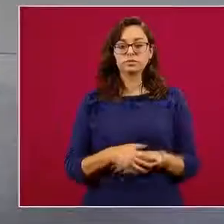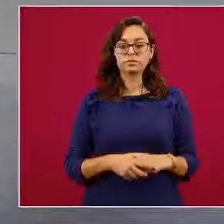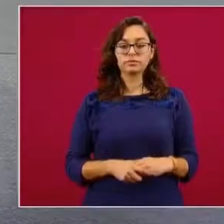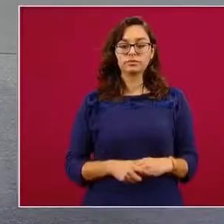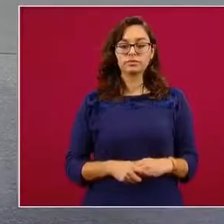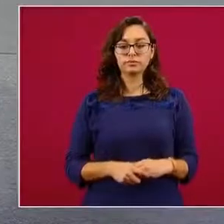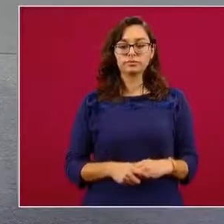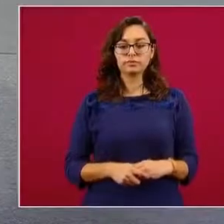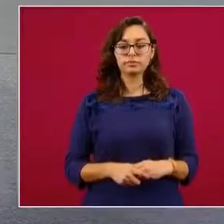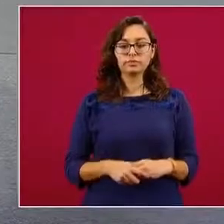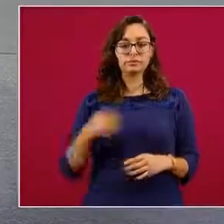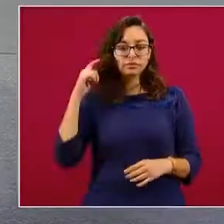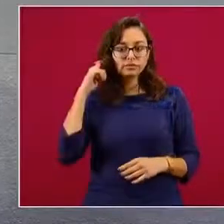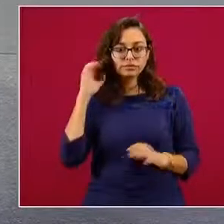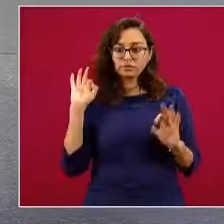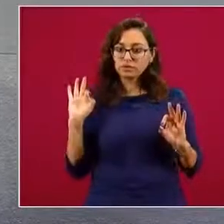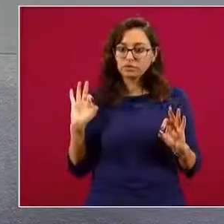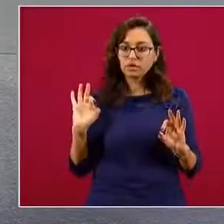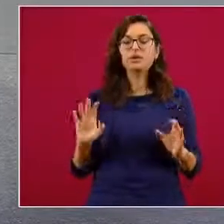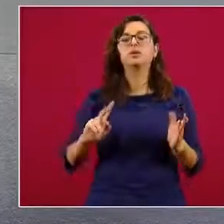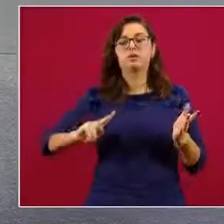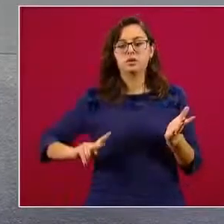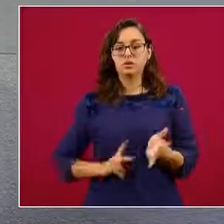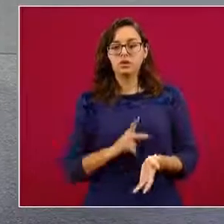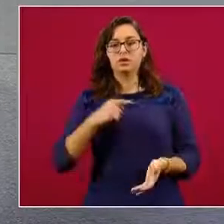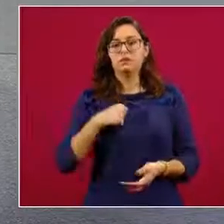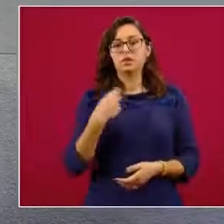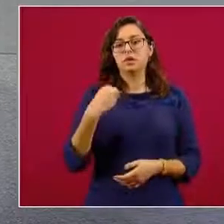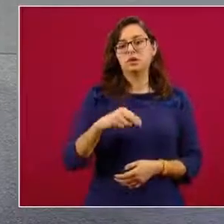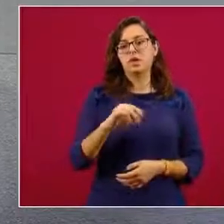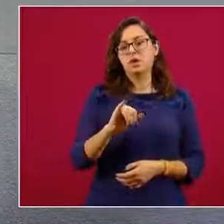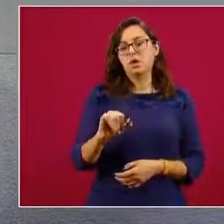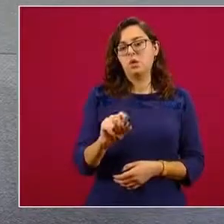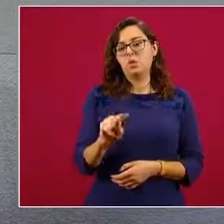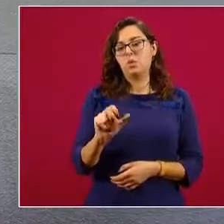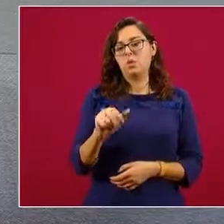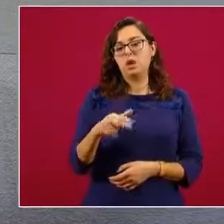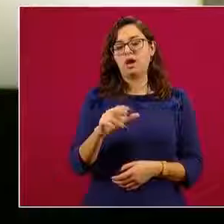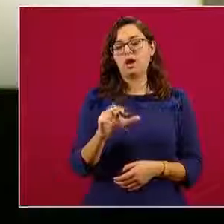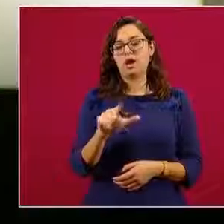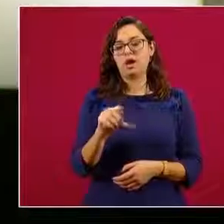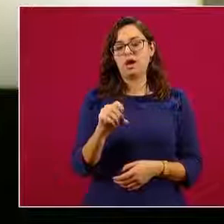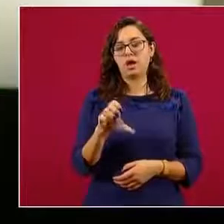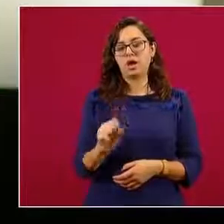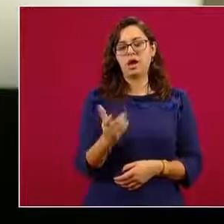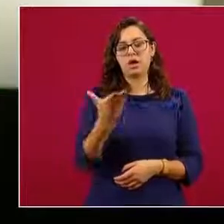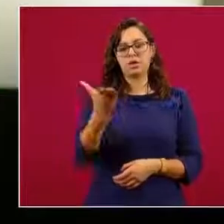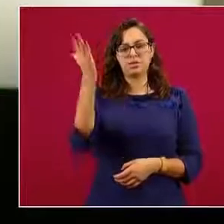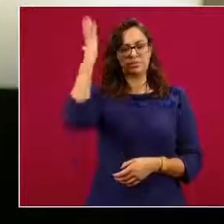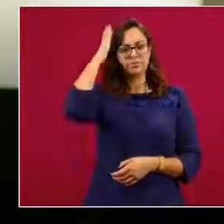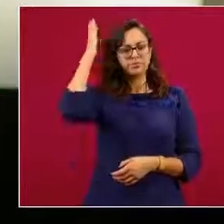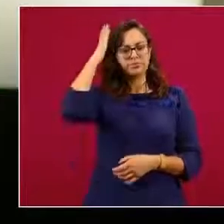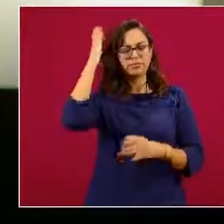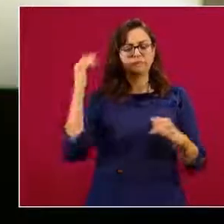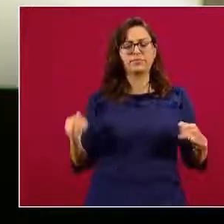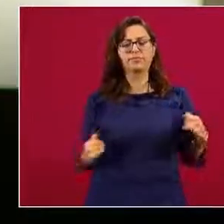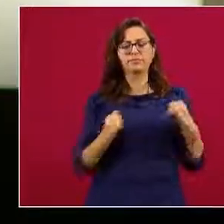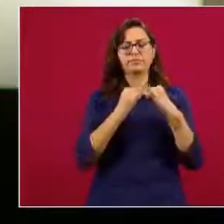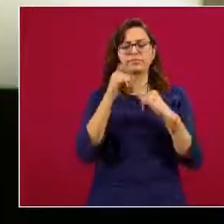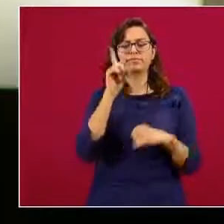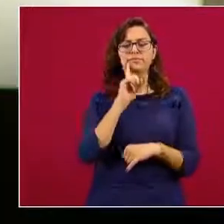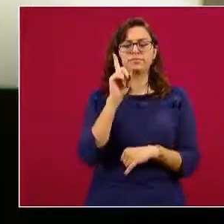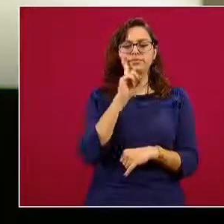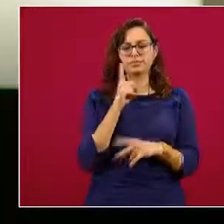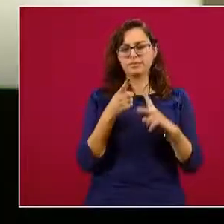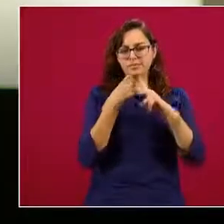Sí, bueno, ahora sí que bueno, de nuevo, Juan Carlos Machorro, AM de Querétaro, para la titular de Inmujeres, las cifras que nos presentó donde, bueno, en